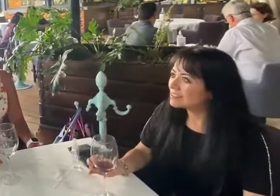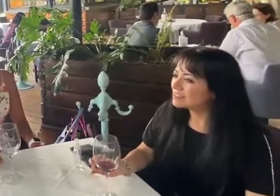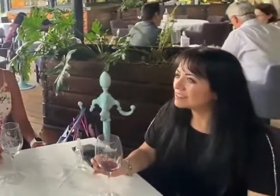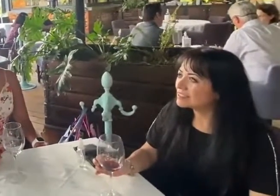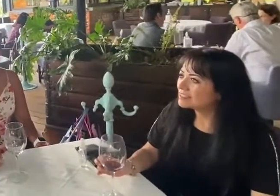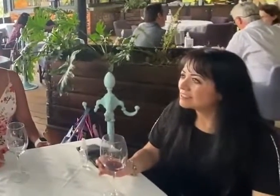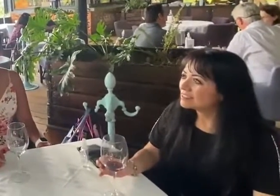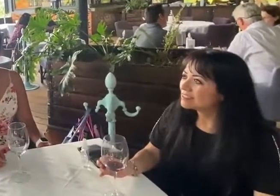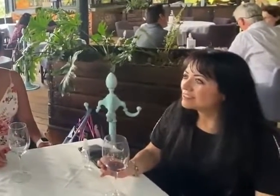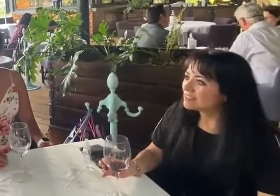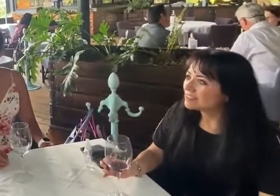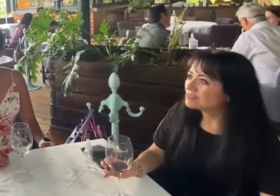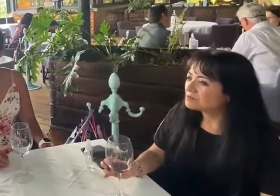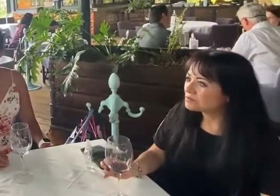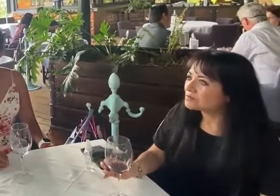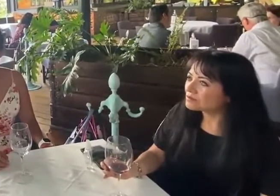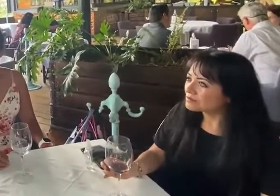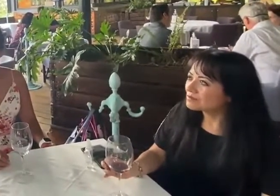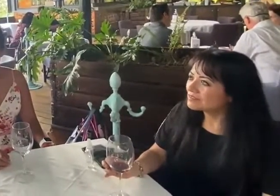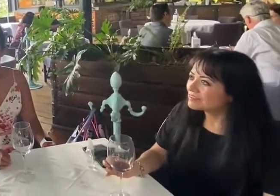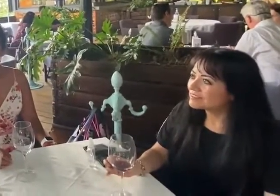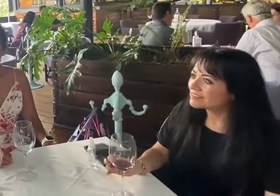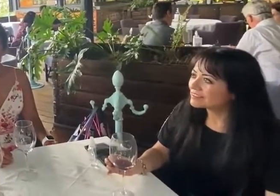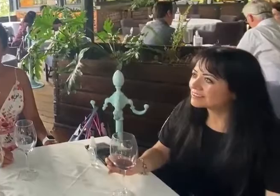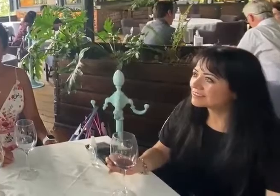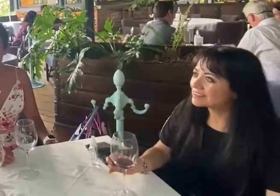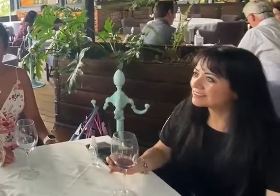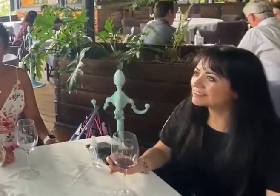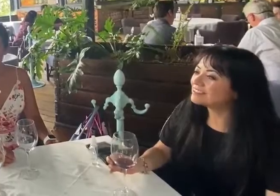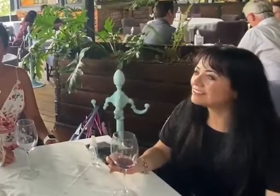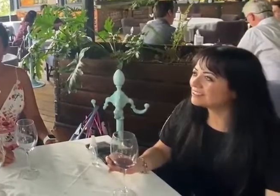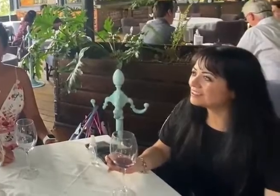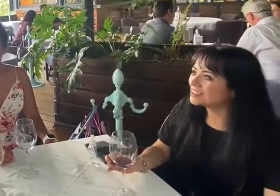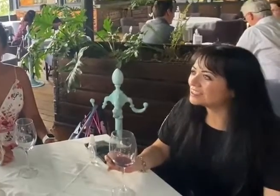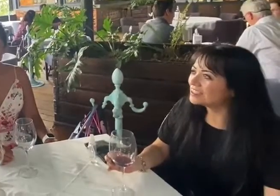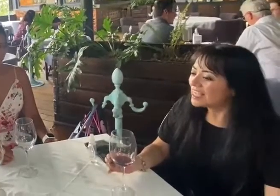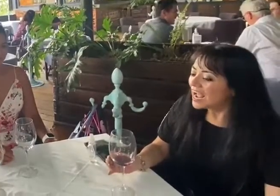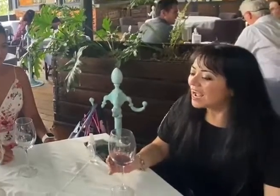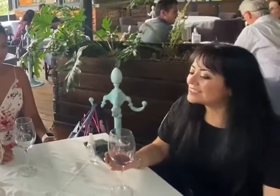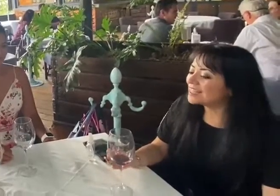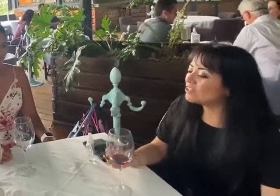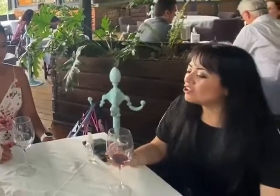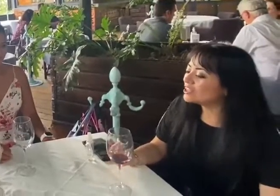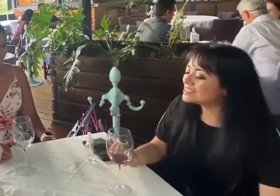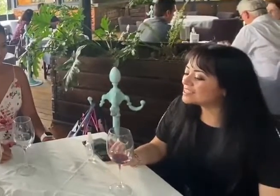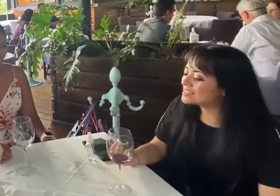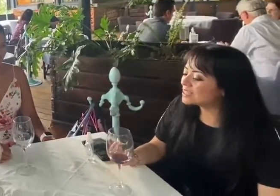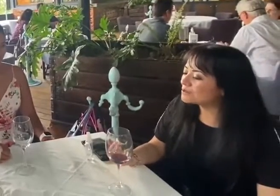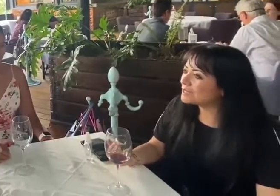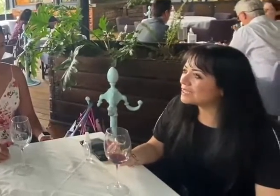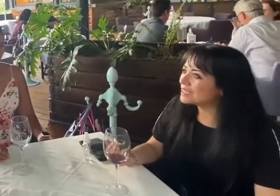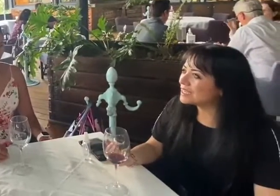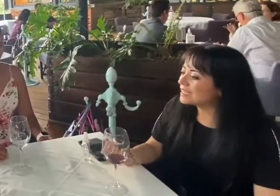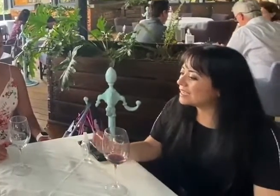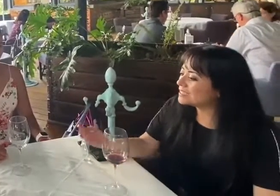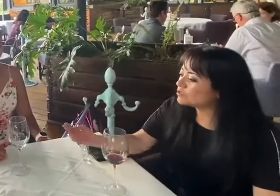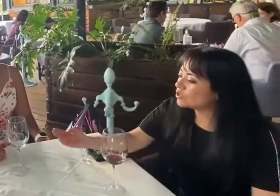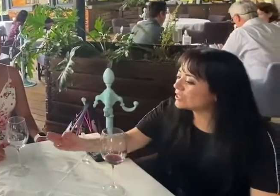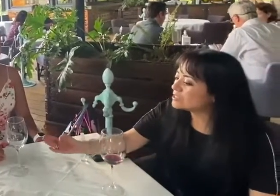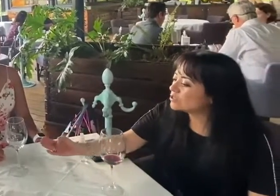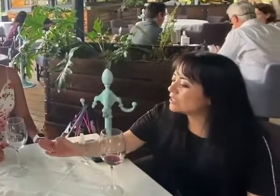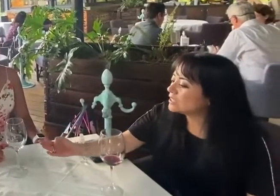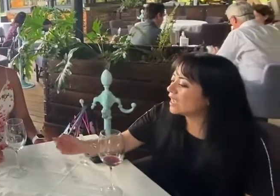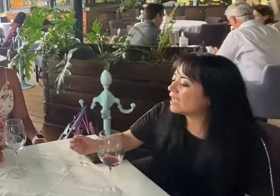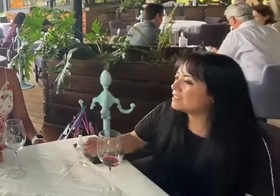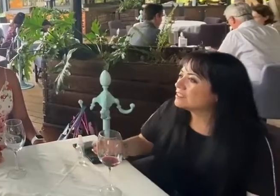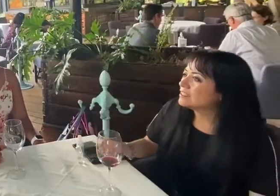con una uva dentro de esta zona que se llama Garnacha, ¿no? Bueno, básicamente ¿hasta dónde se sirve esto